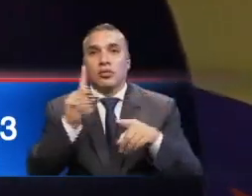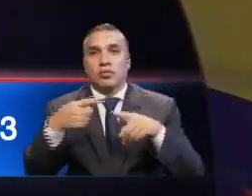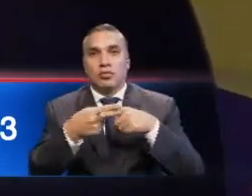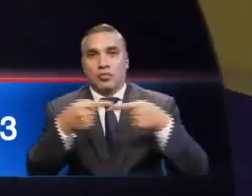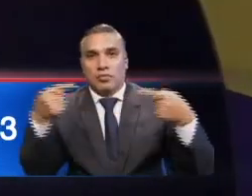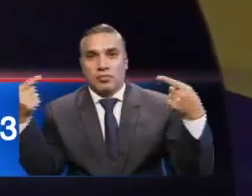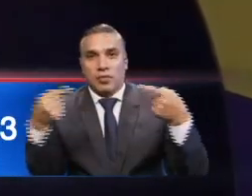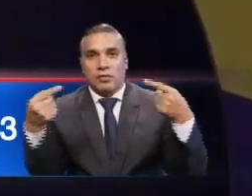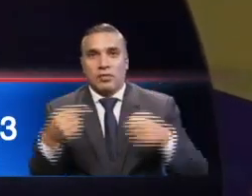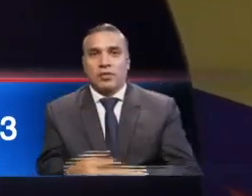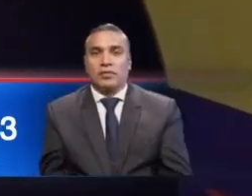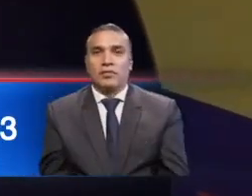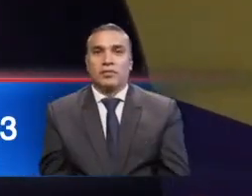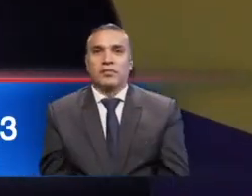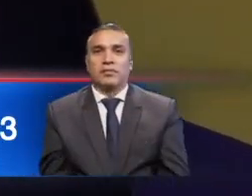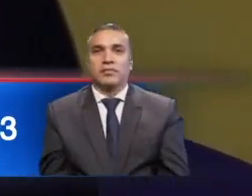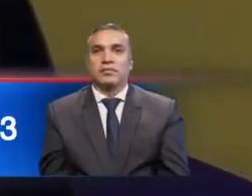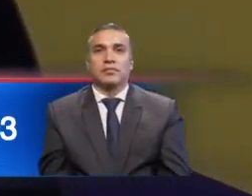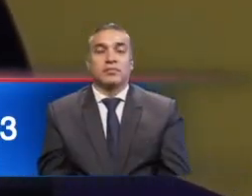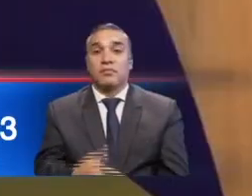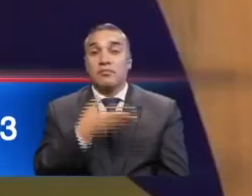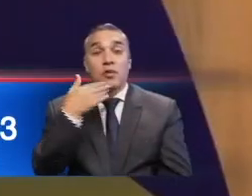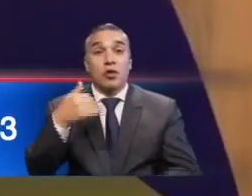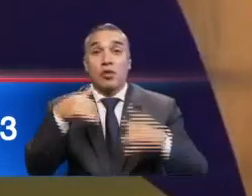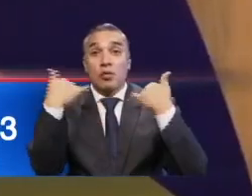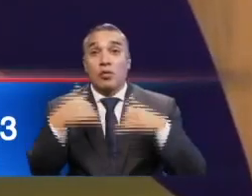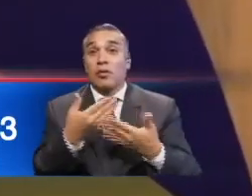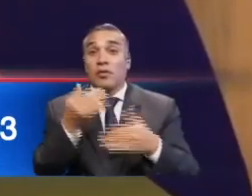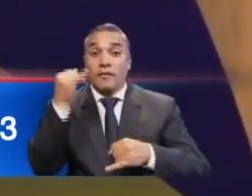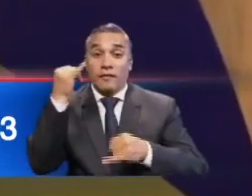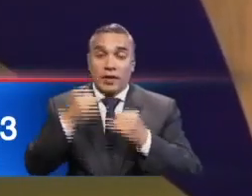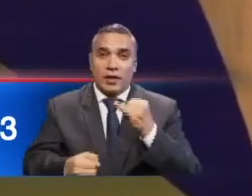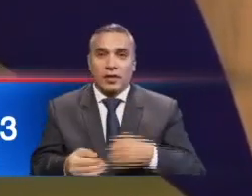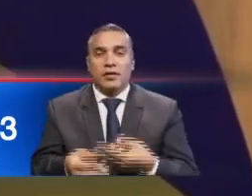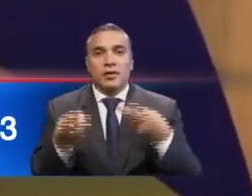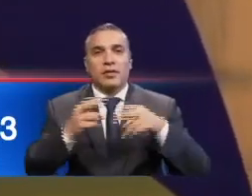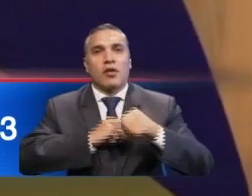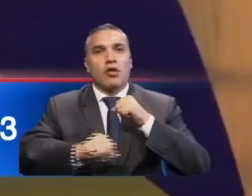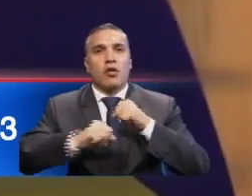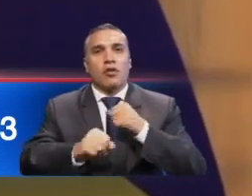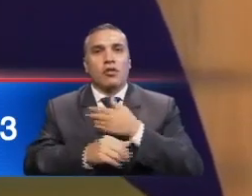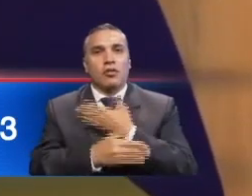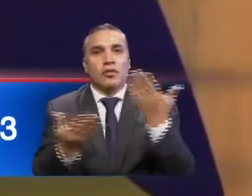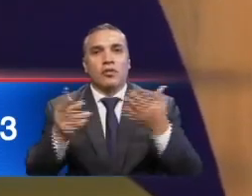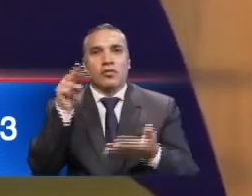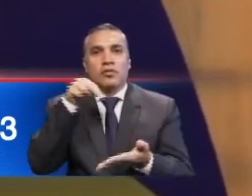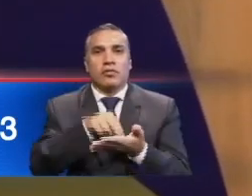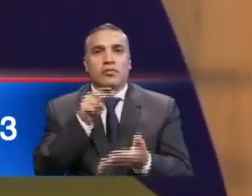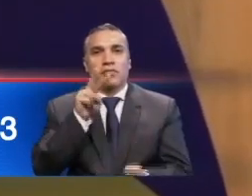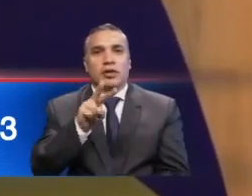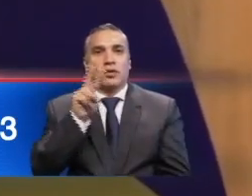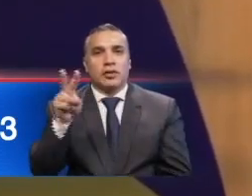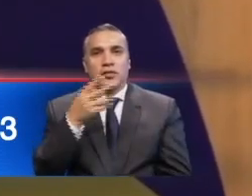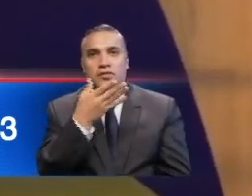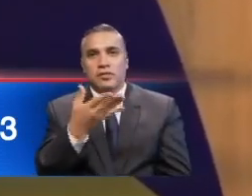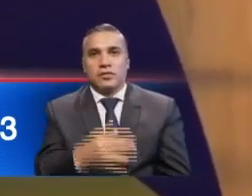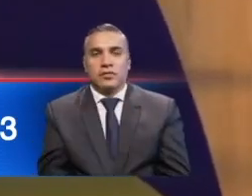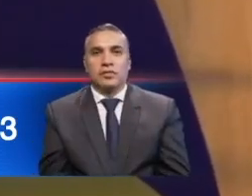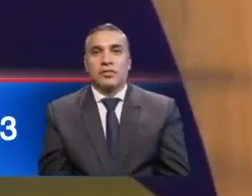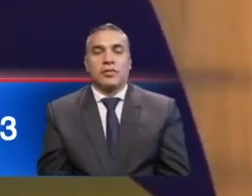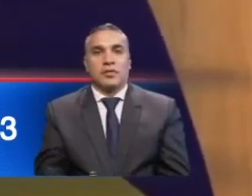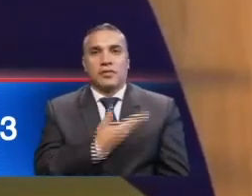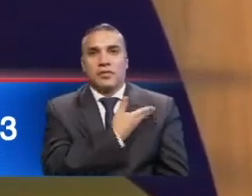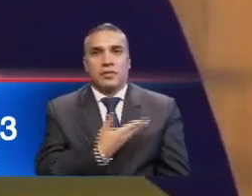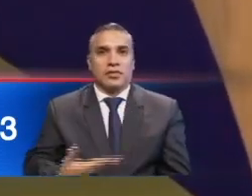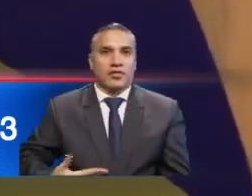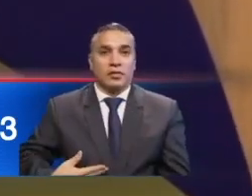los partidos. El mejor jugador de la final y el goleador del 2022. El